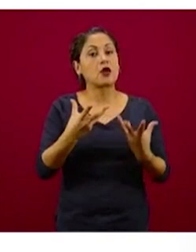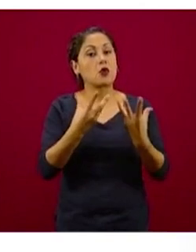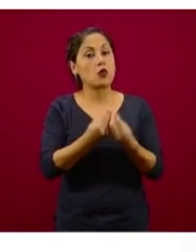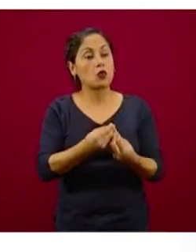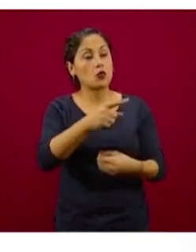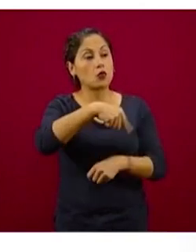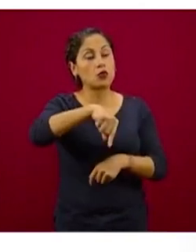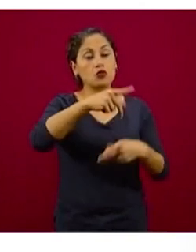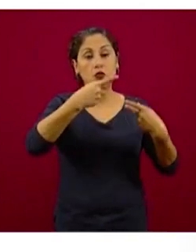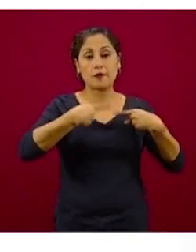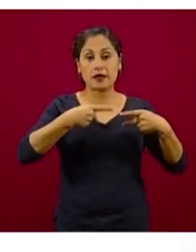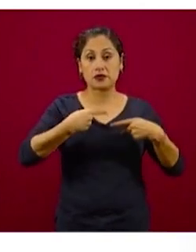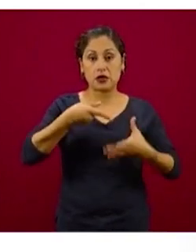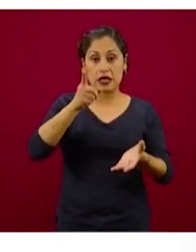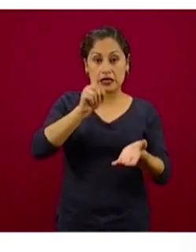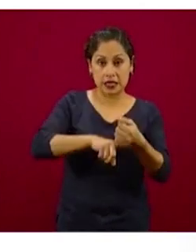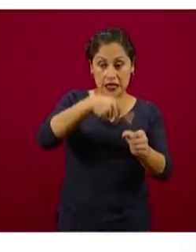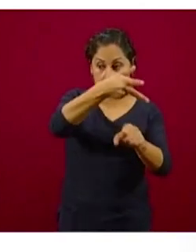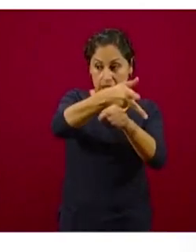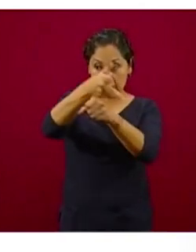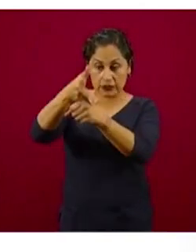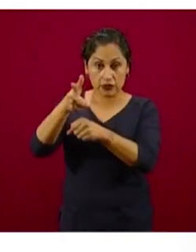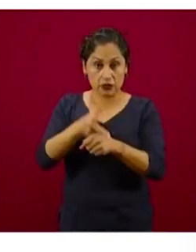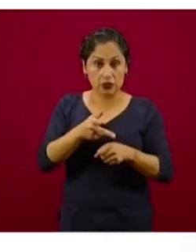influencia en este sector.